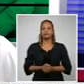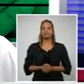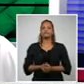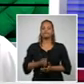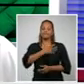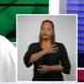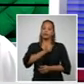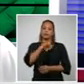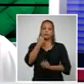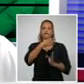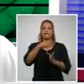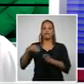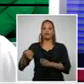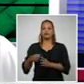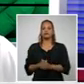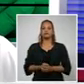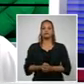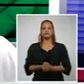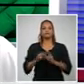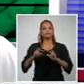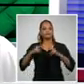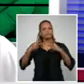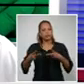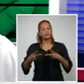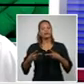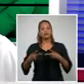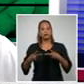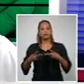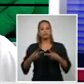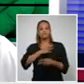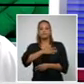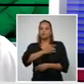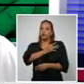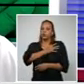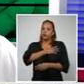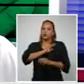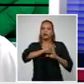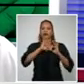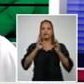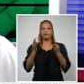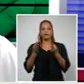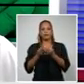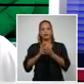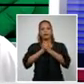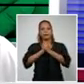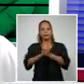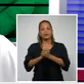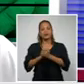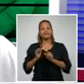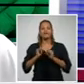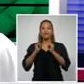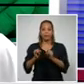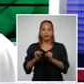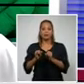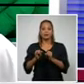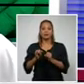fallece. Reiteramos nuestras condolencias, informar este número de fallecidos,